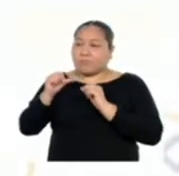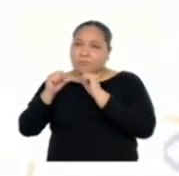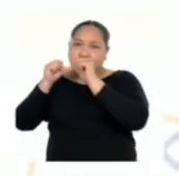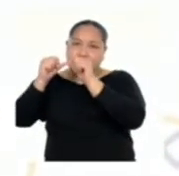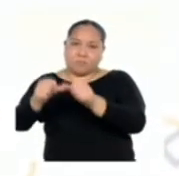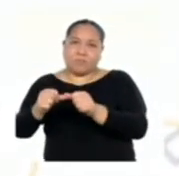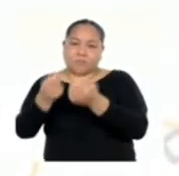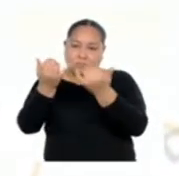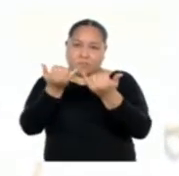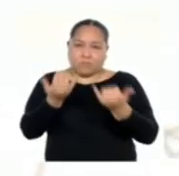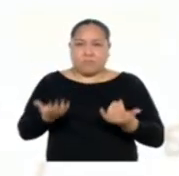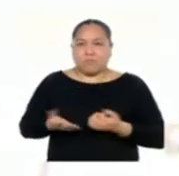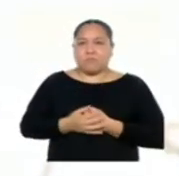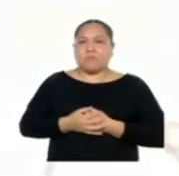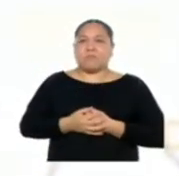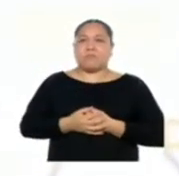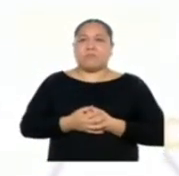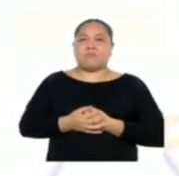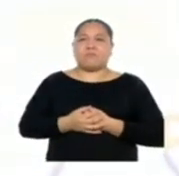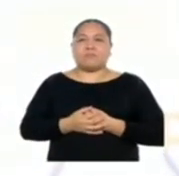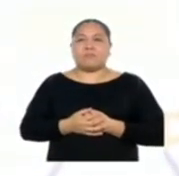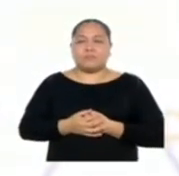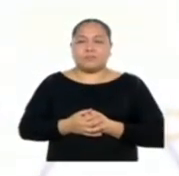la actualidad.